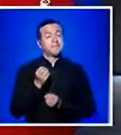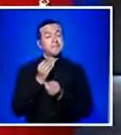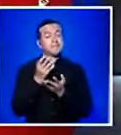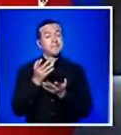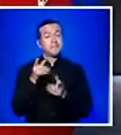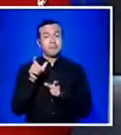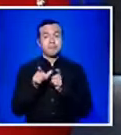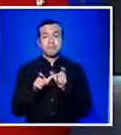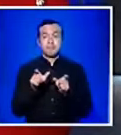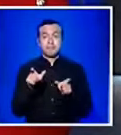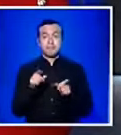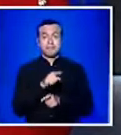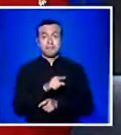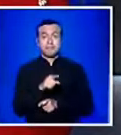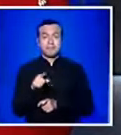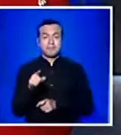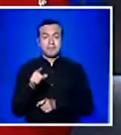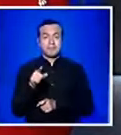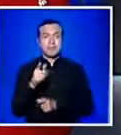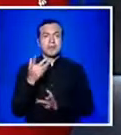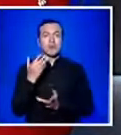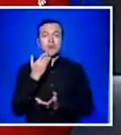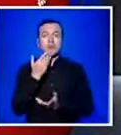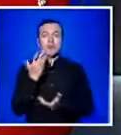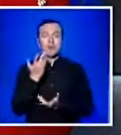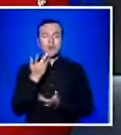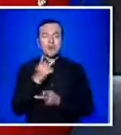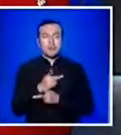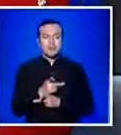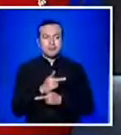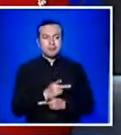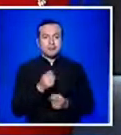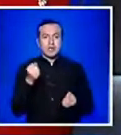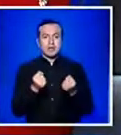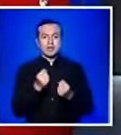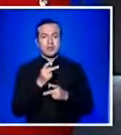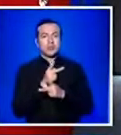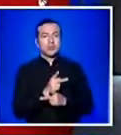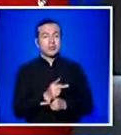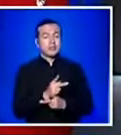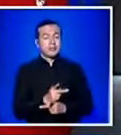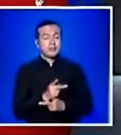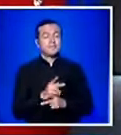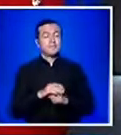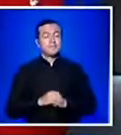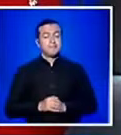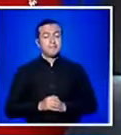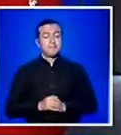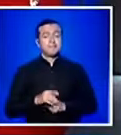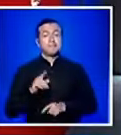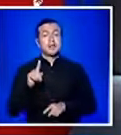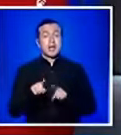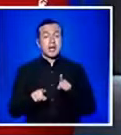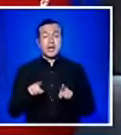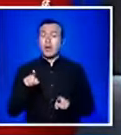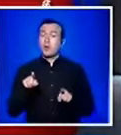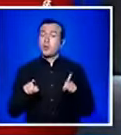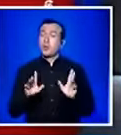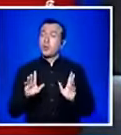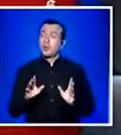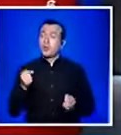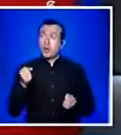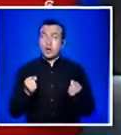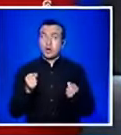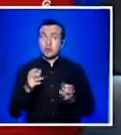los conductores implementan dispositivos para evitar los robos en sus vehículos. Aunque estos equipos no son del todo